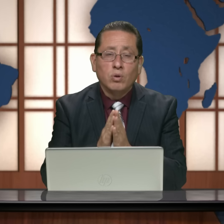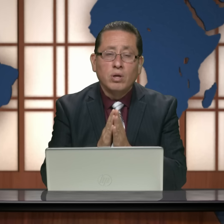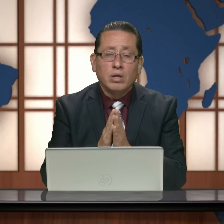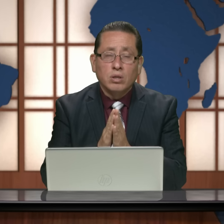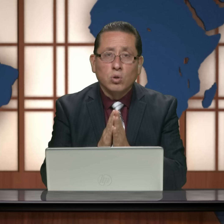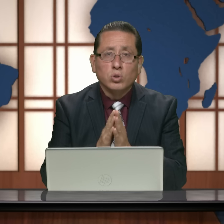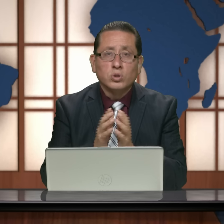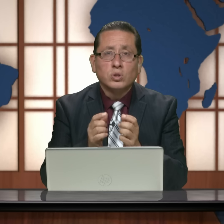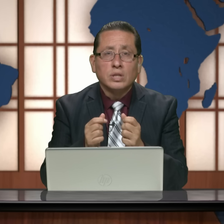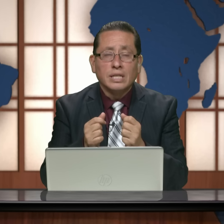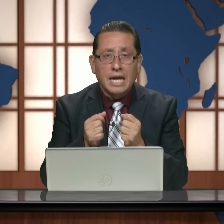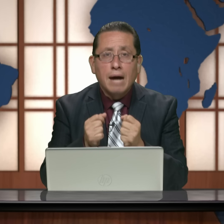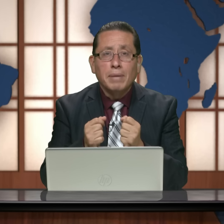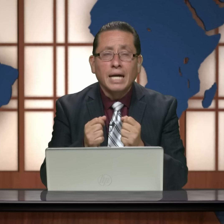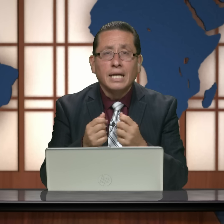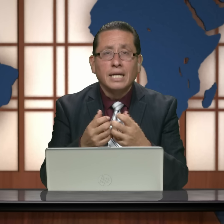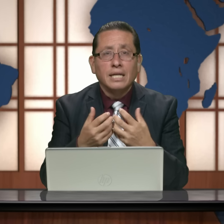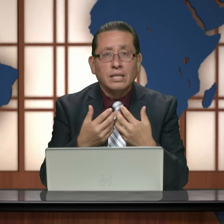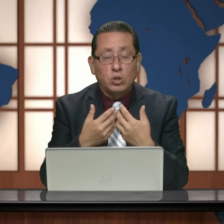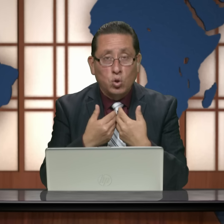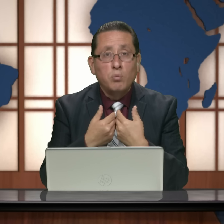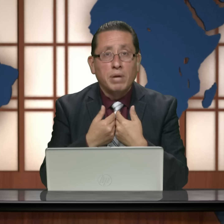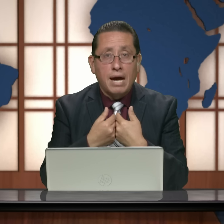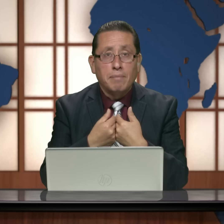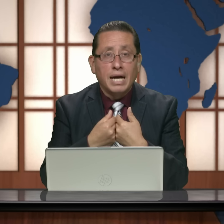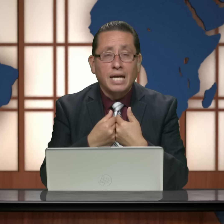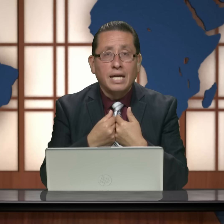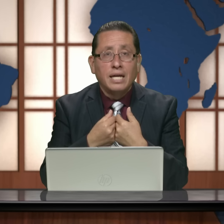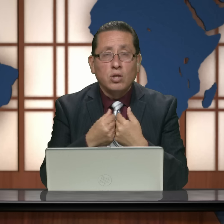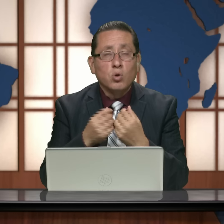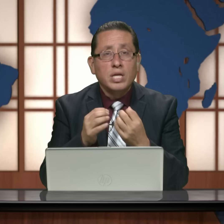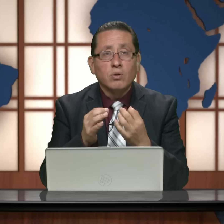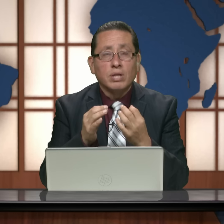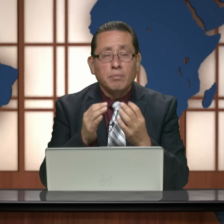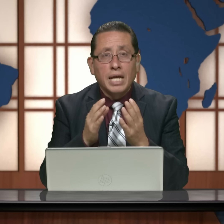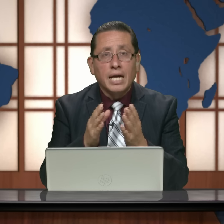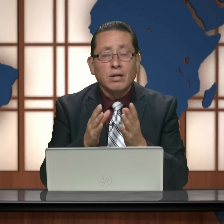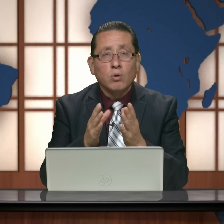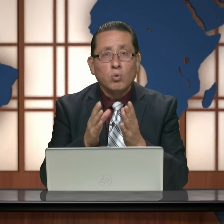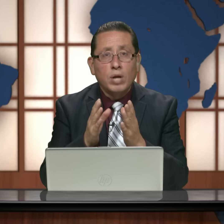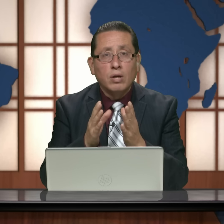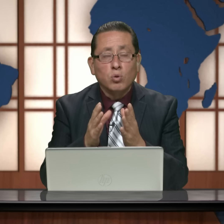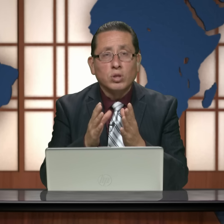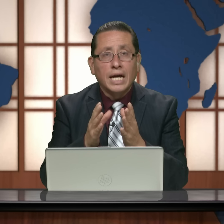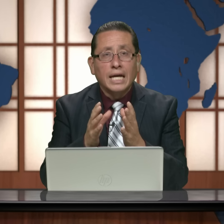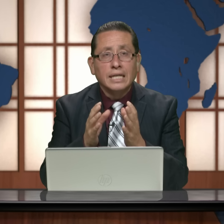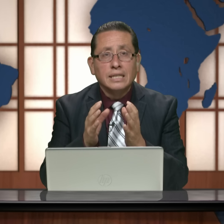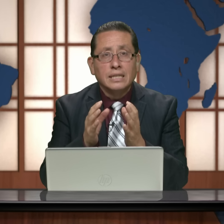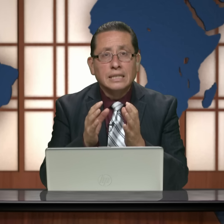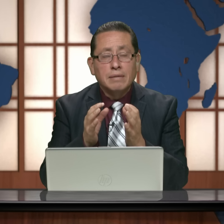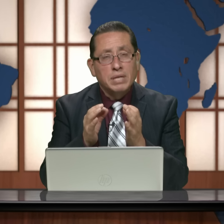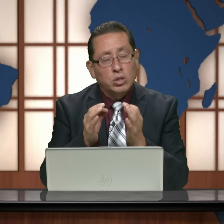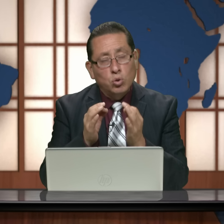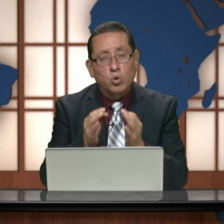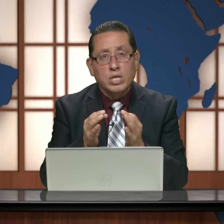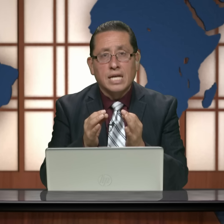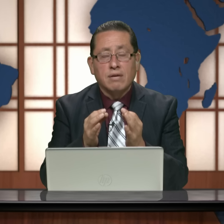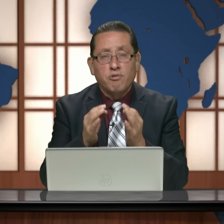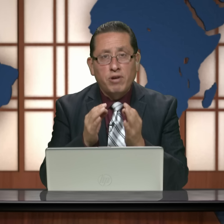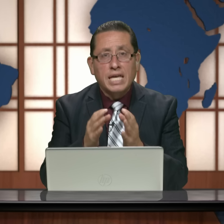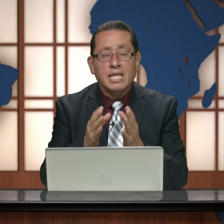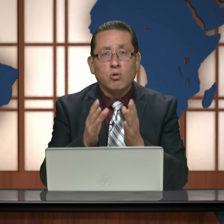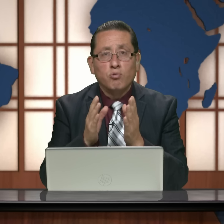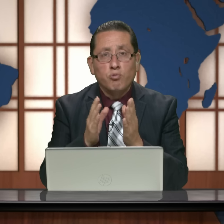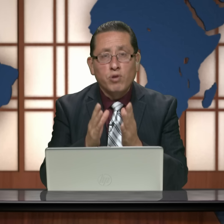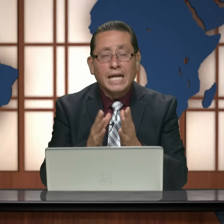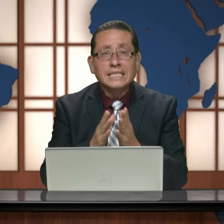muerto. Dios te ama, Dios me ama. Yo quiero terminar con una nota de victoria, de